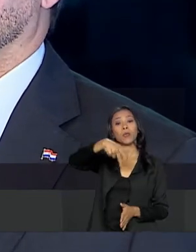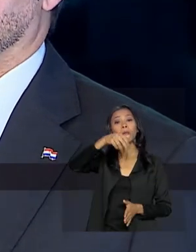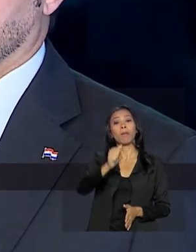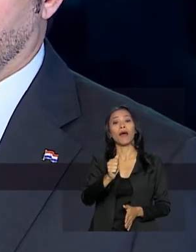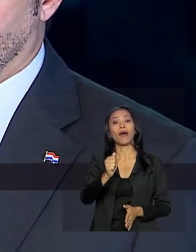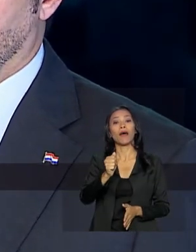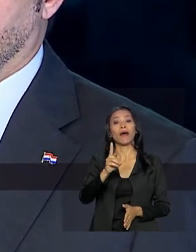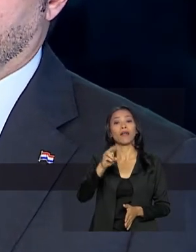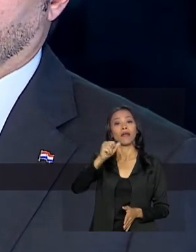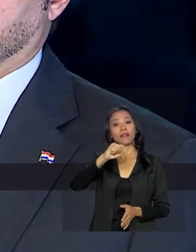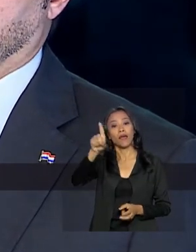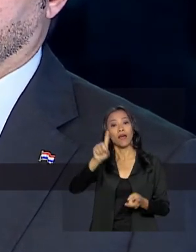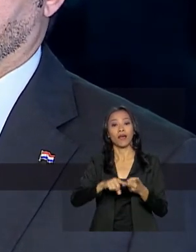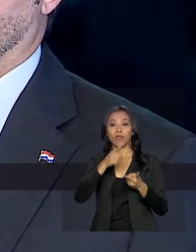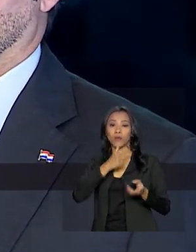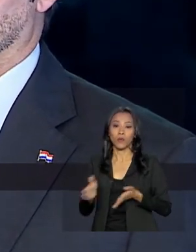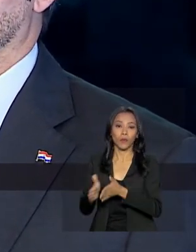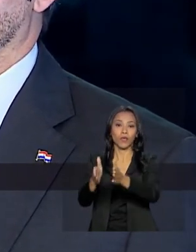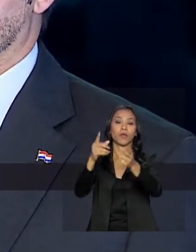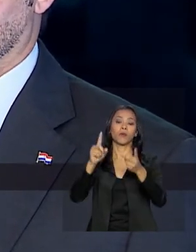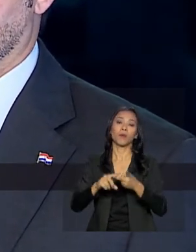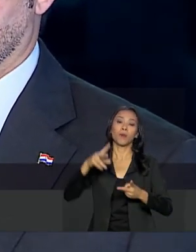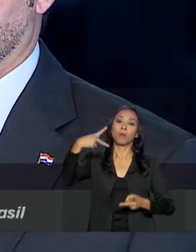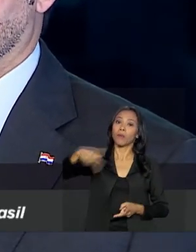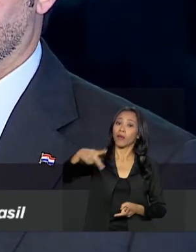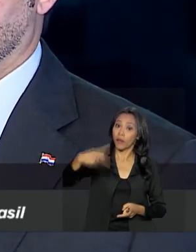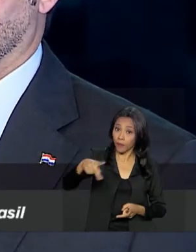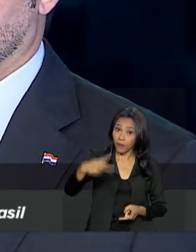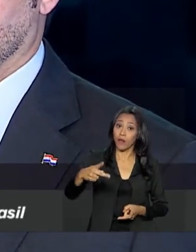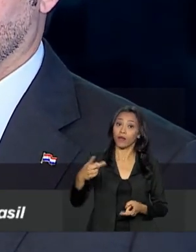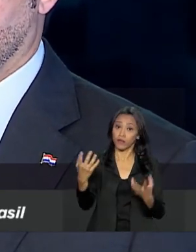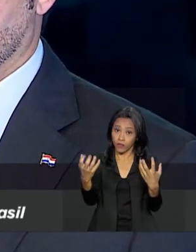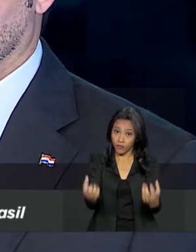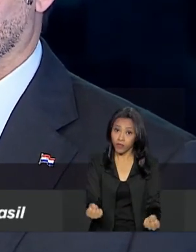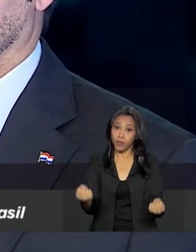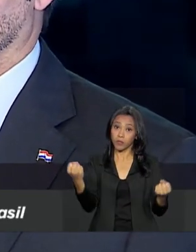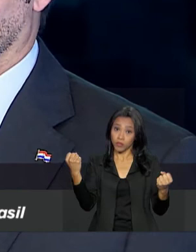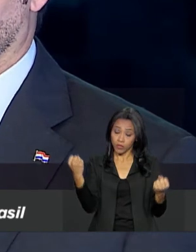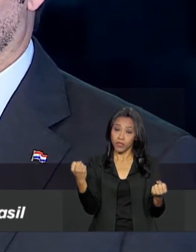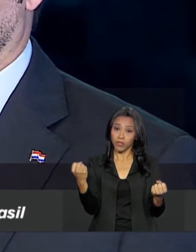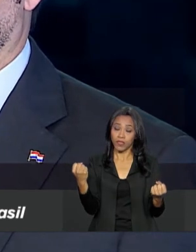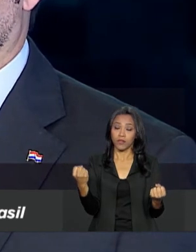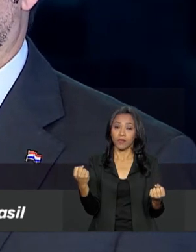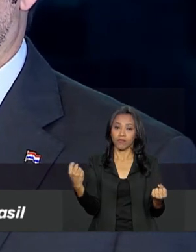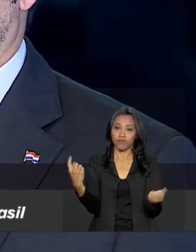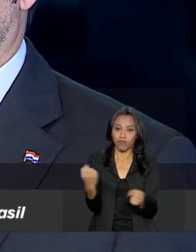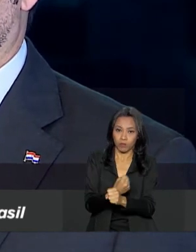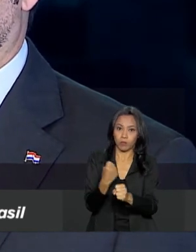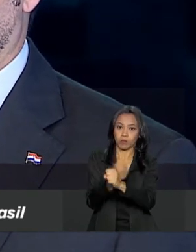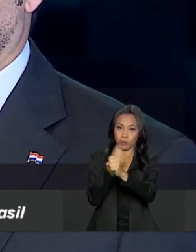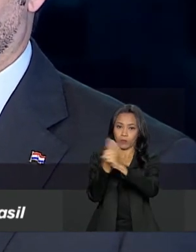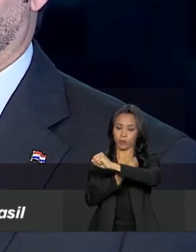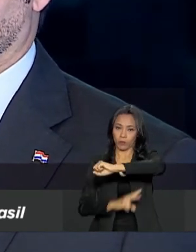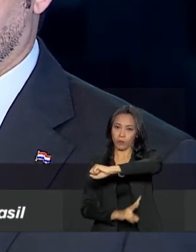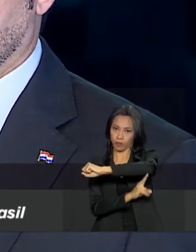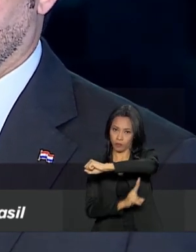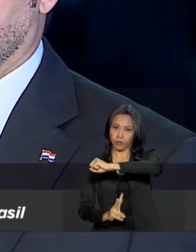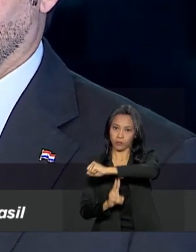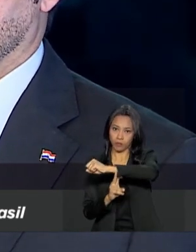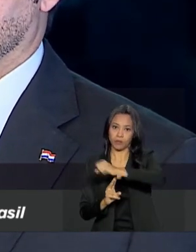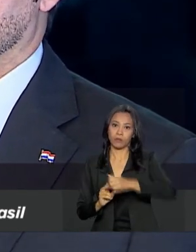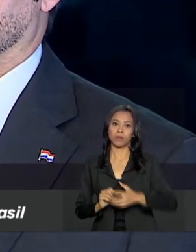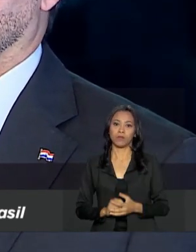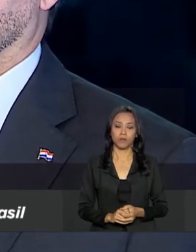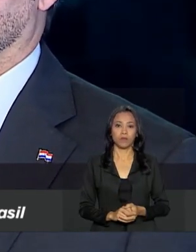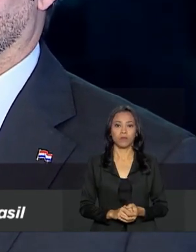Paraguay. 2 de ellos podemos iniciar ya en este corto tiempo que nos queda hasta